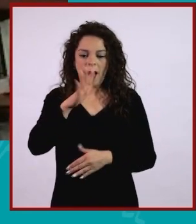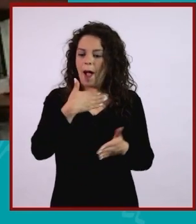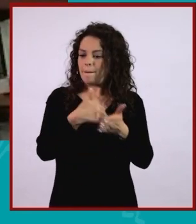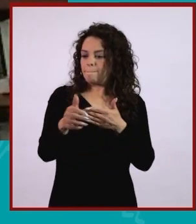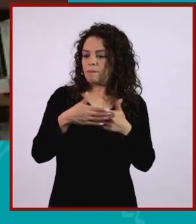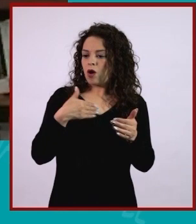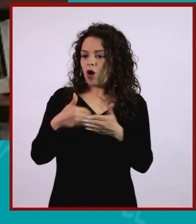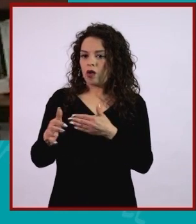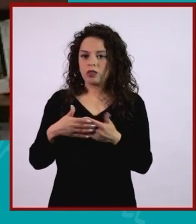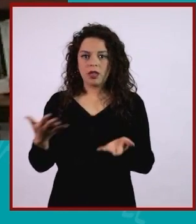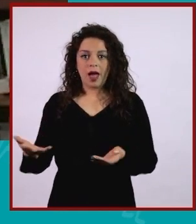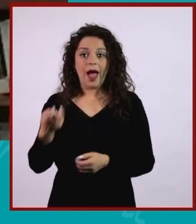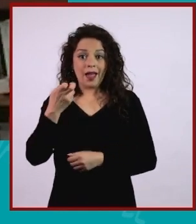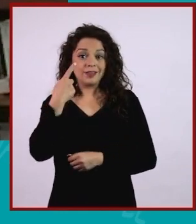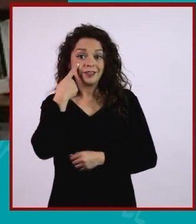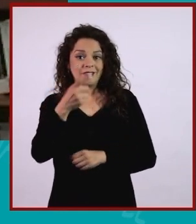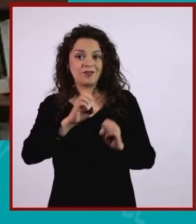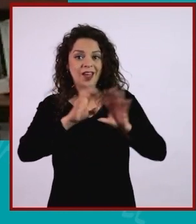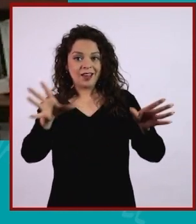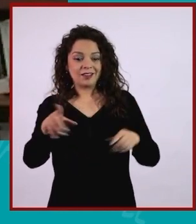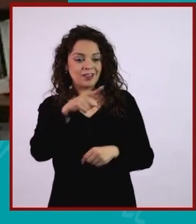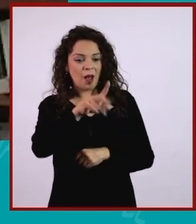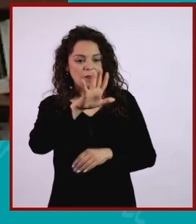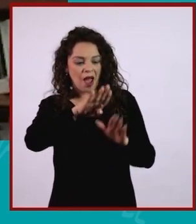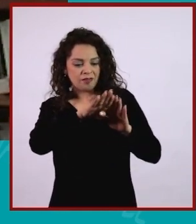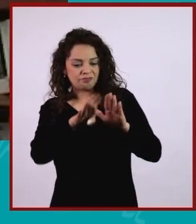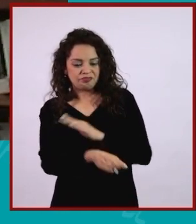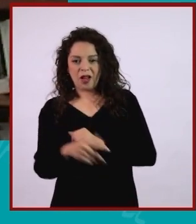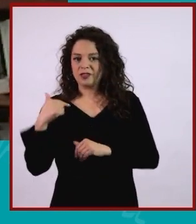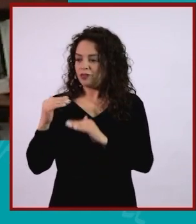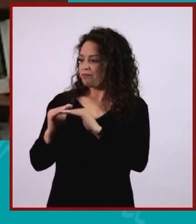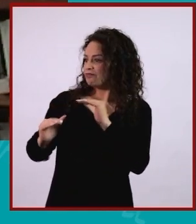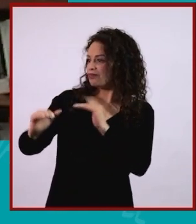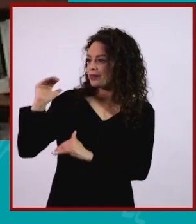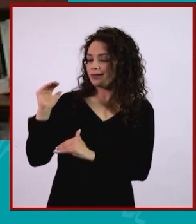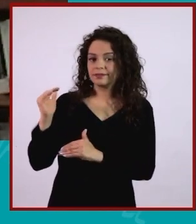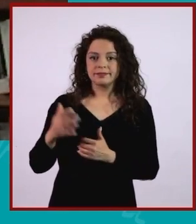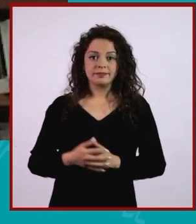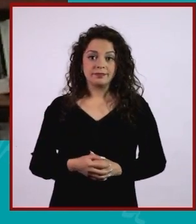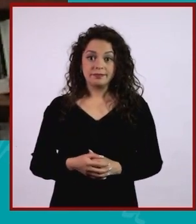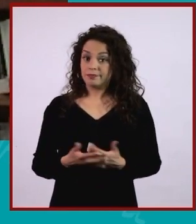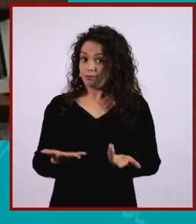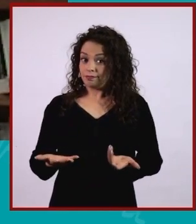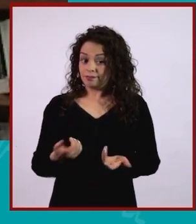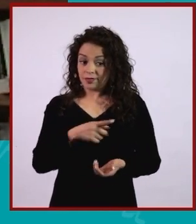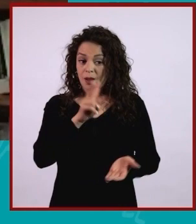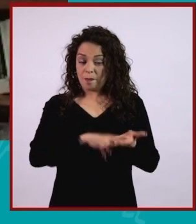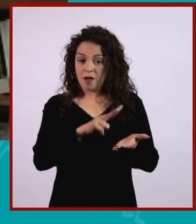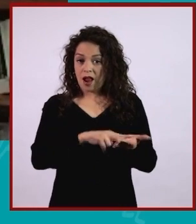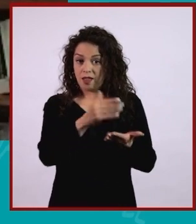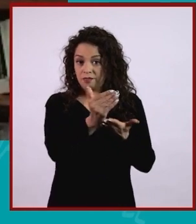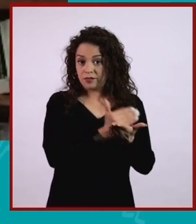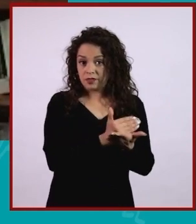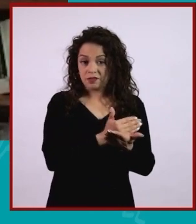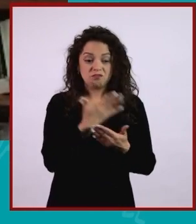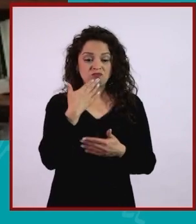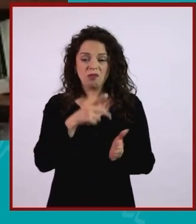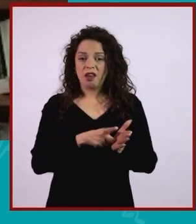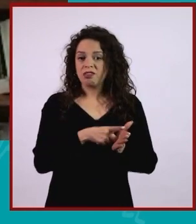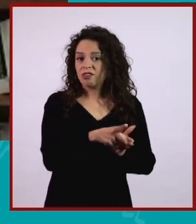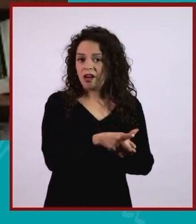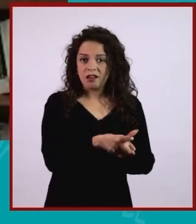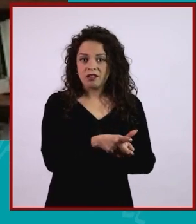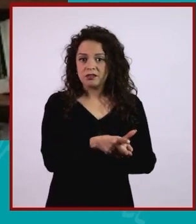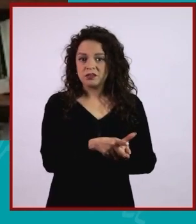que muestran y dan a ver que el otro es distinto y el otro es menor, ¿no? Que ese es el asunto final. El otro vale menos, el otro no